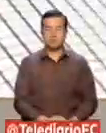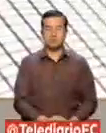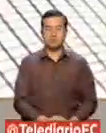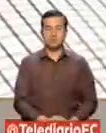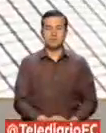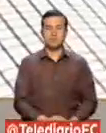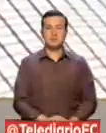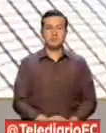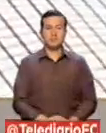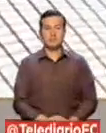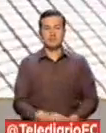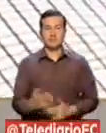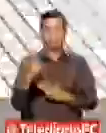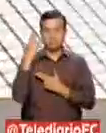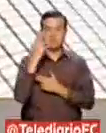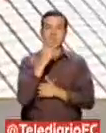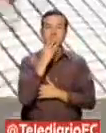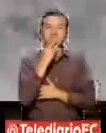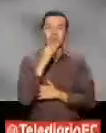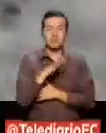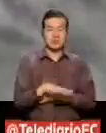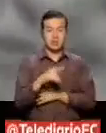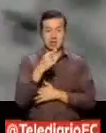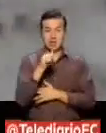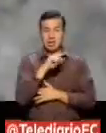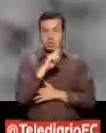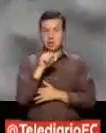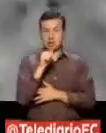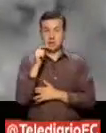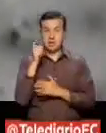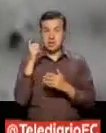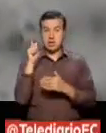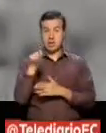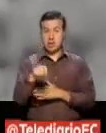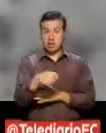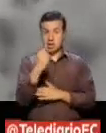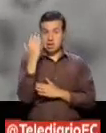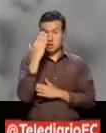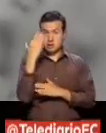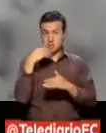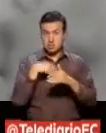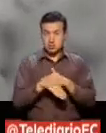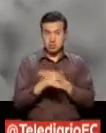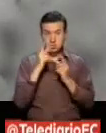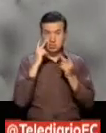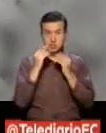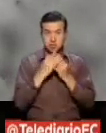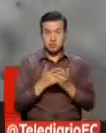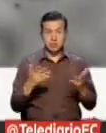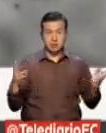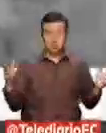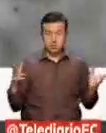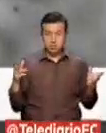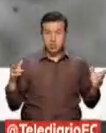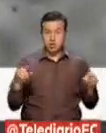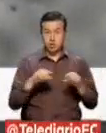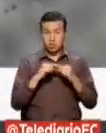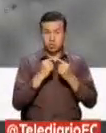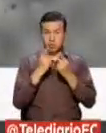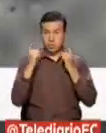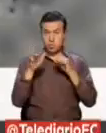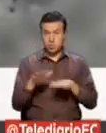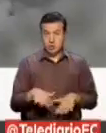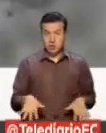el ejército israelí bombardeó en Gaza el edificio del canal de televisión Al-Aqsa, el movimiento islamista Hamas que controla la